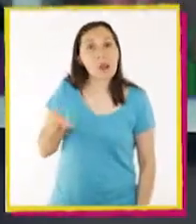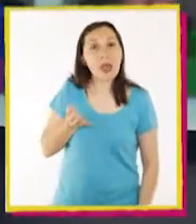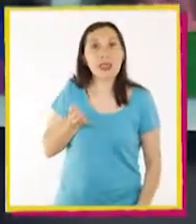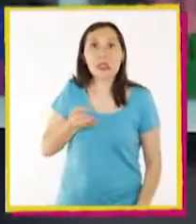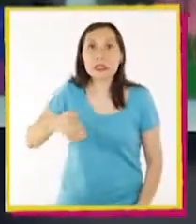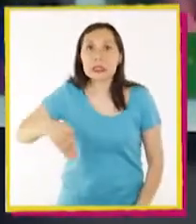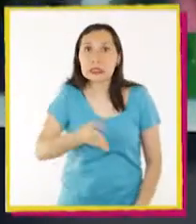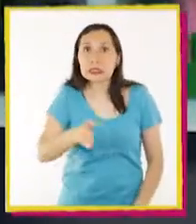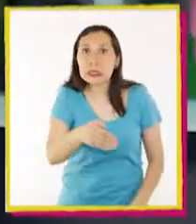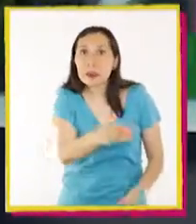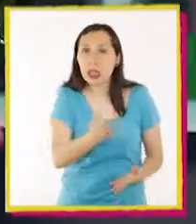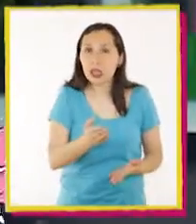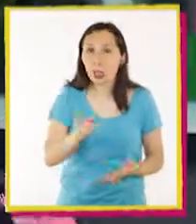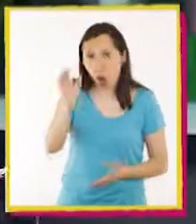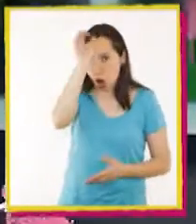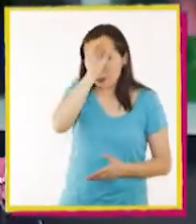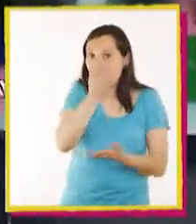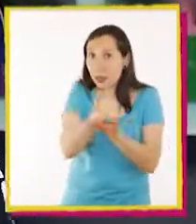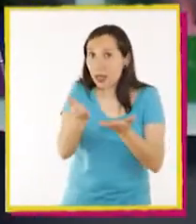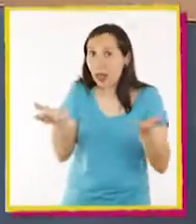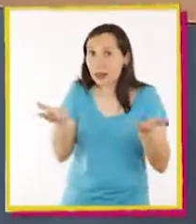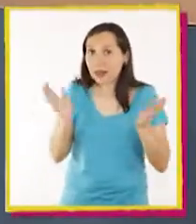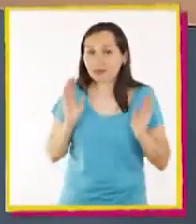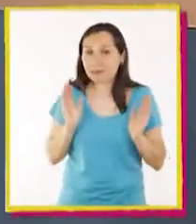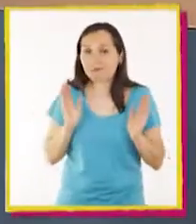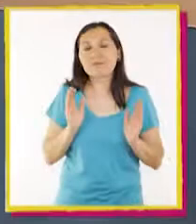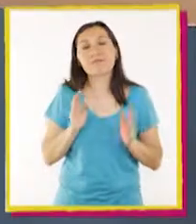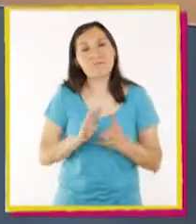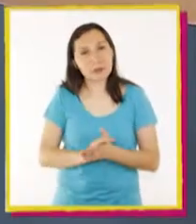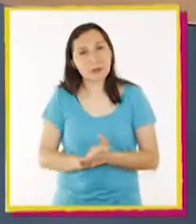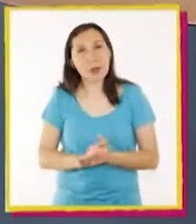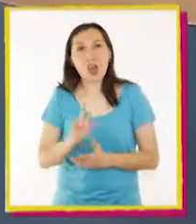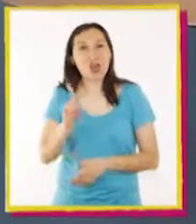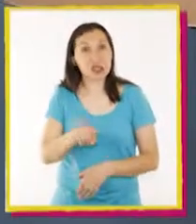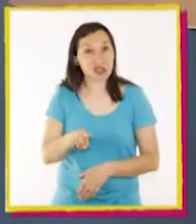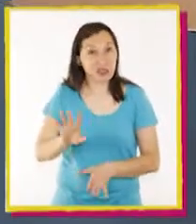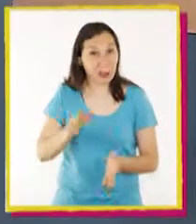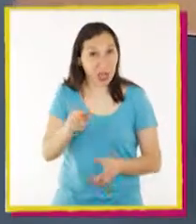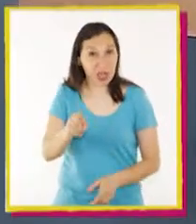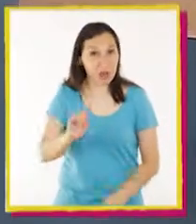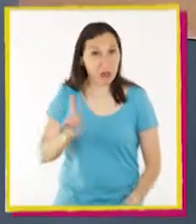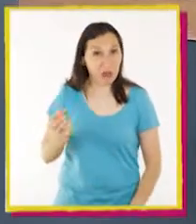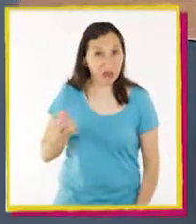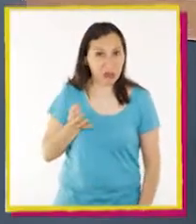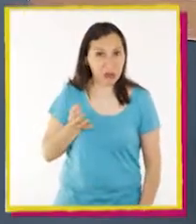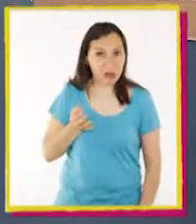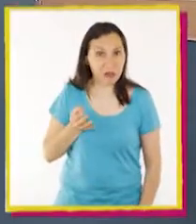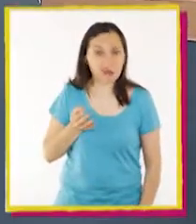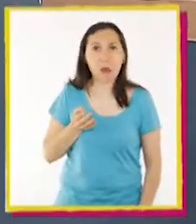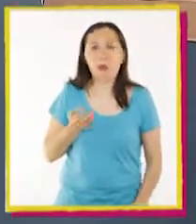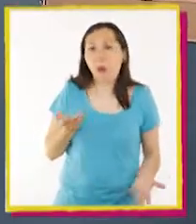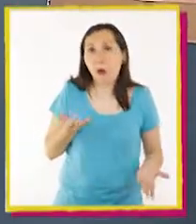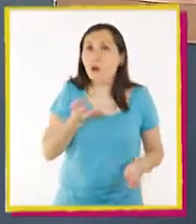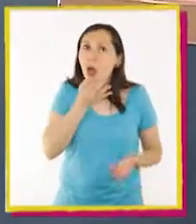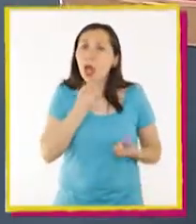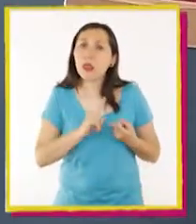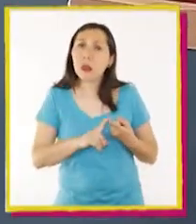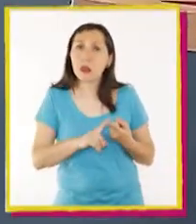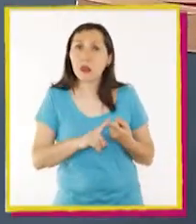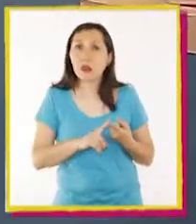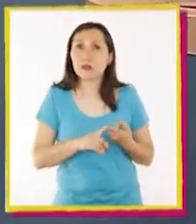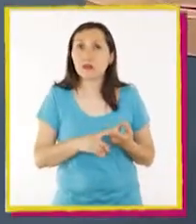Acá me dicen serpiente. ¿Qué opinan? Ah, ¿creen que no nos sirve? ¿Por qué? Si es verde.